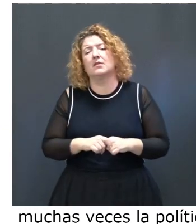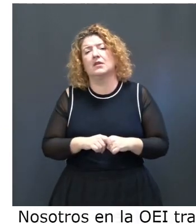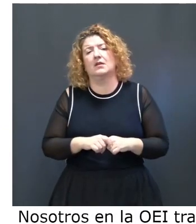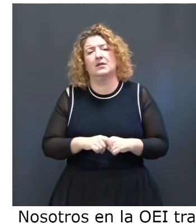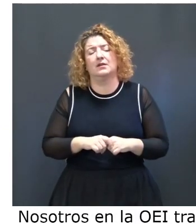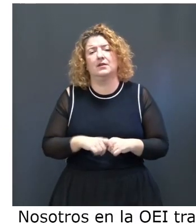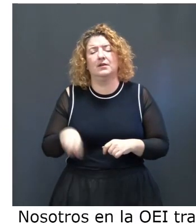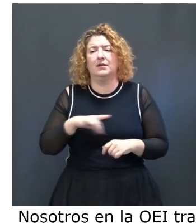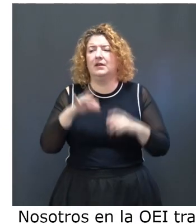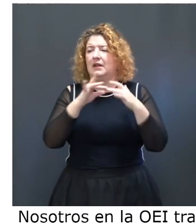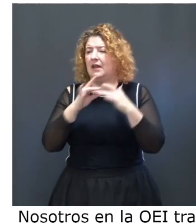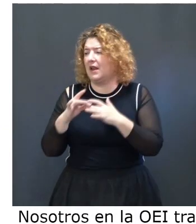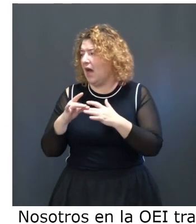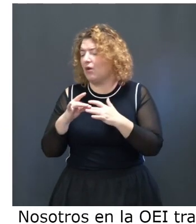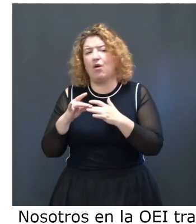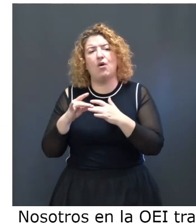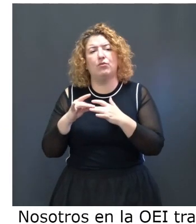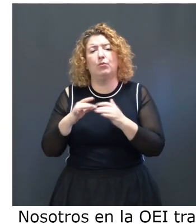liderazgo pueda ser